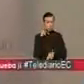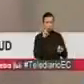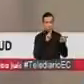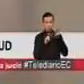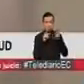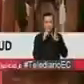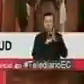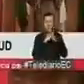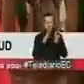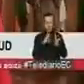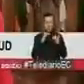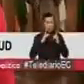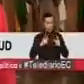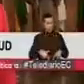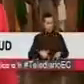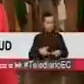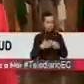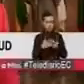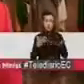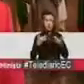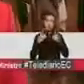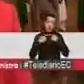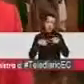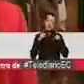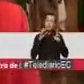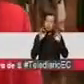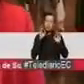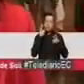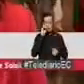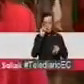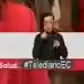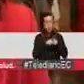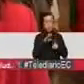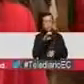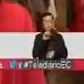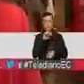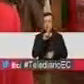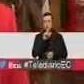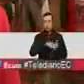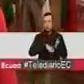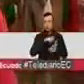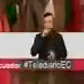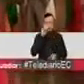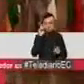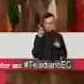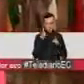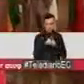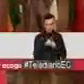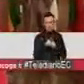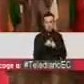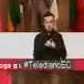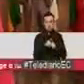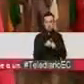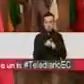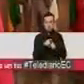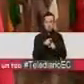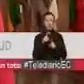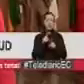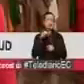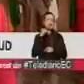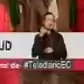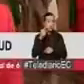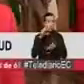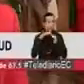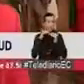de Verónica Espinosa. Nos complace que el CAL haya dado este paso importante. El segundo round lo tenemos